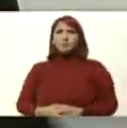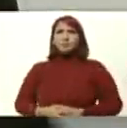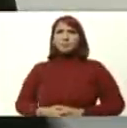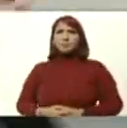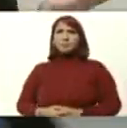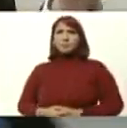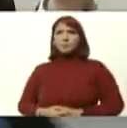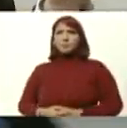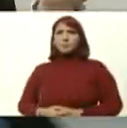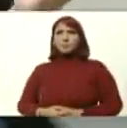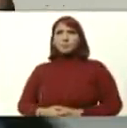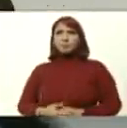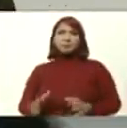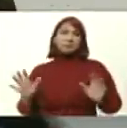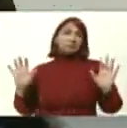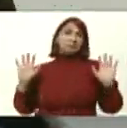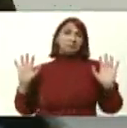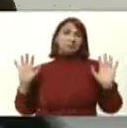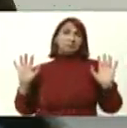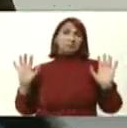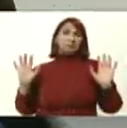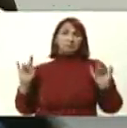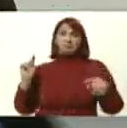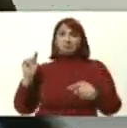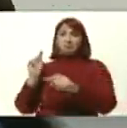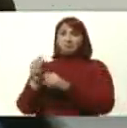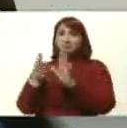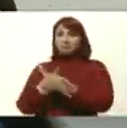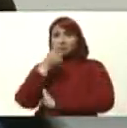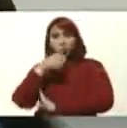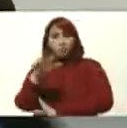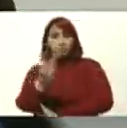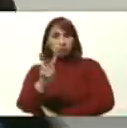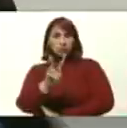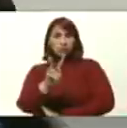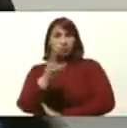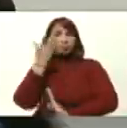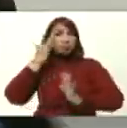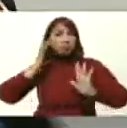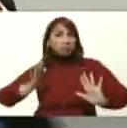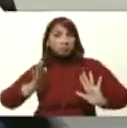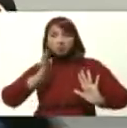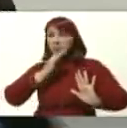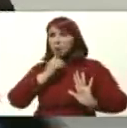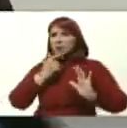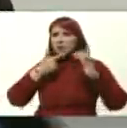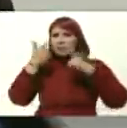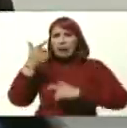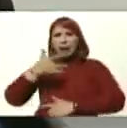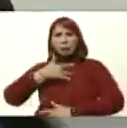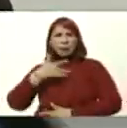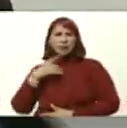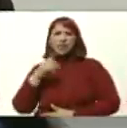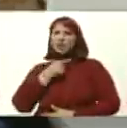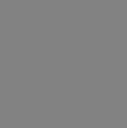radical. ¿Qué le diría usted a estos venezolanos que de repente no son chavistas,